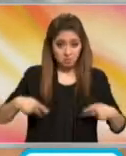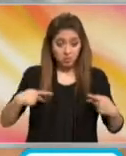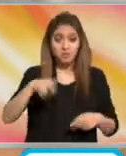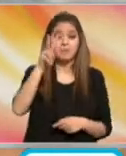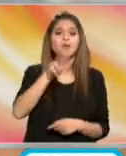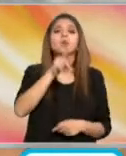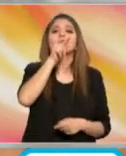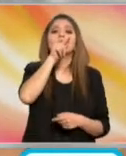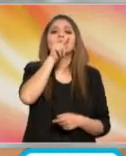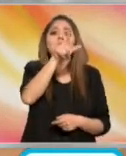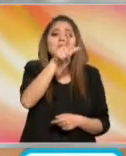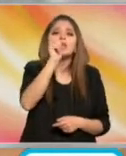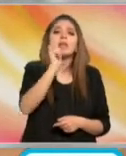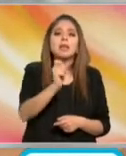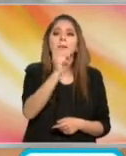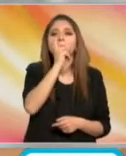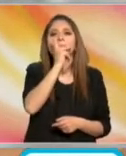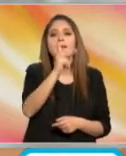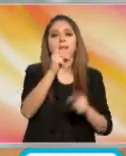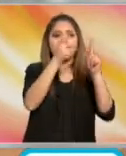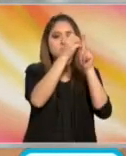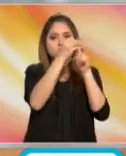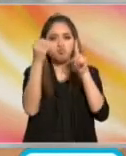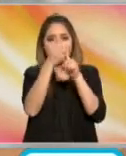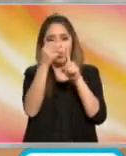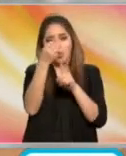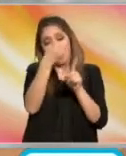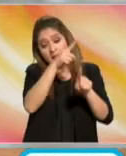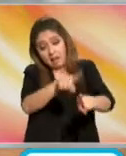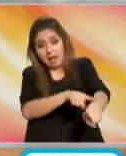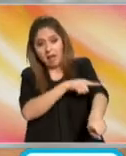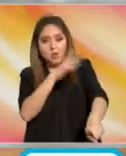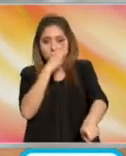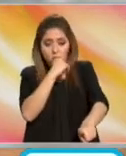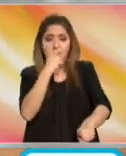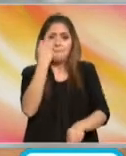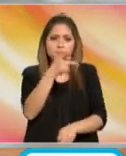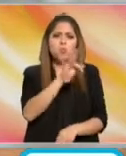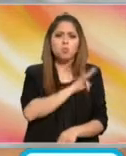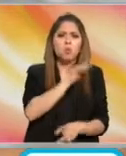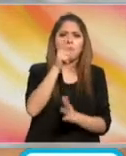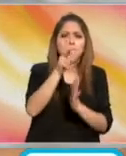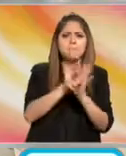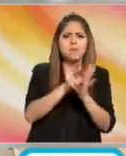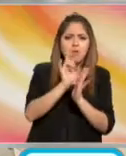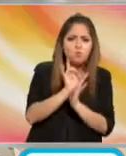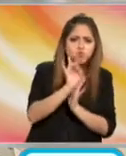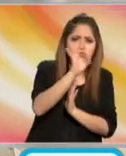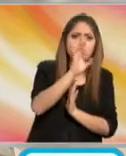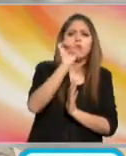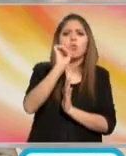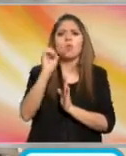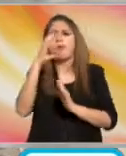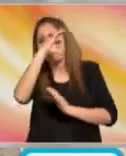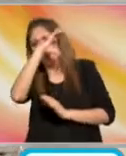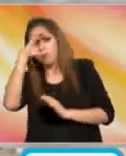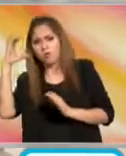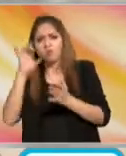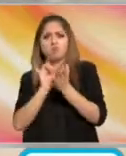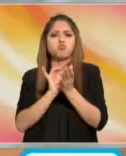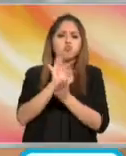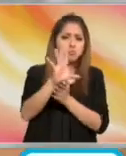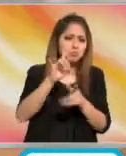muy cortito, son pocos los caracteres Sí. que puedes poner, pero puedes subir un video, puedes Una subir liga de tu página, unas ¿no?